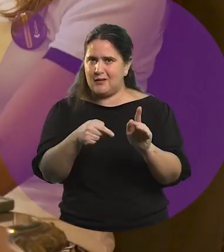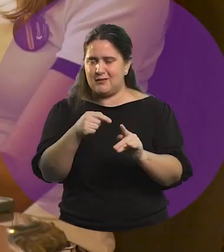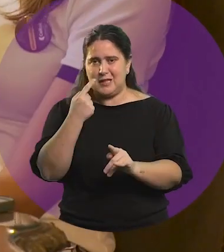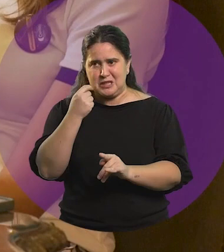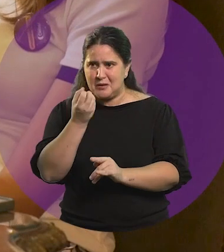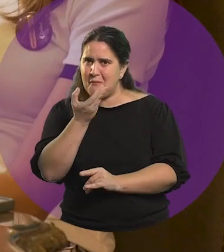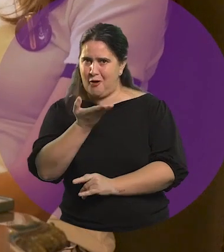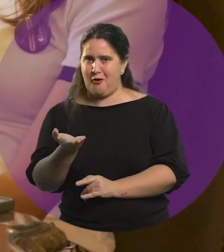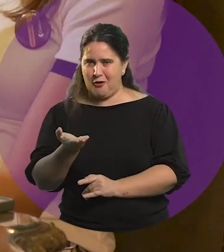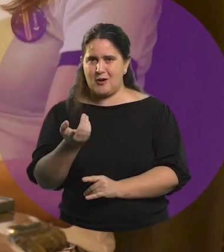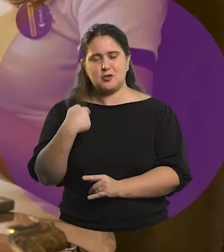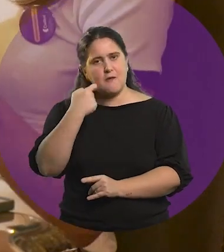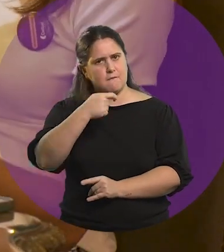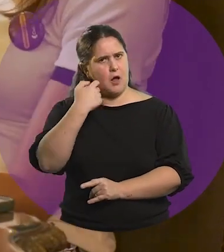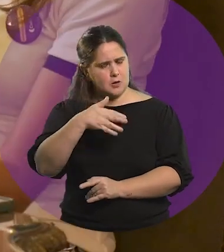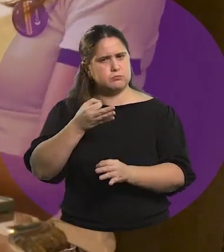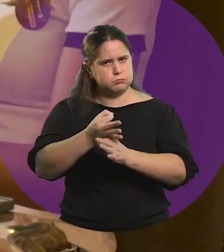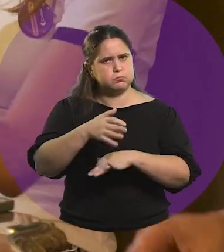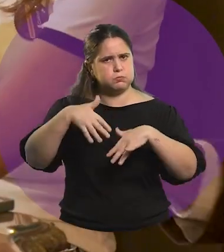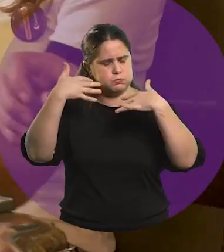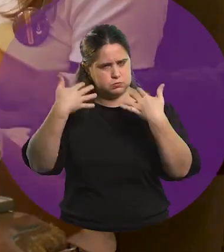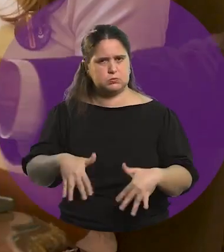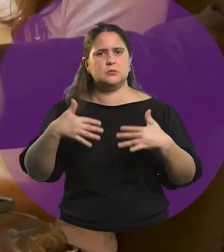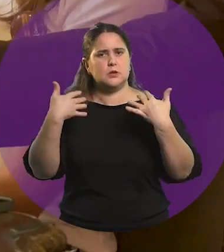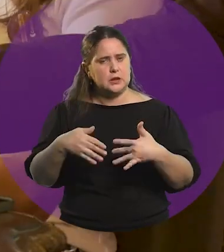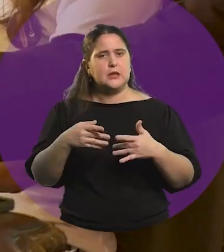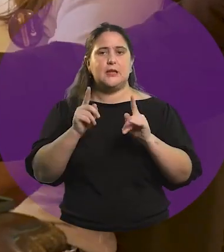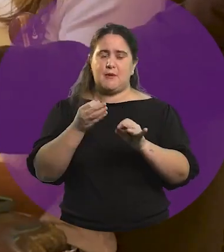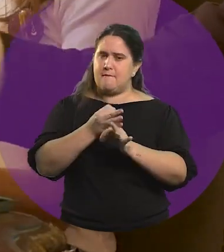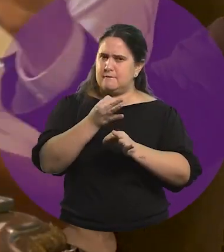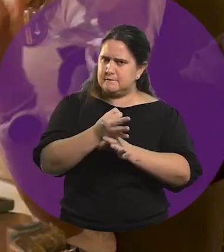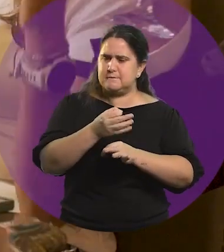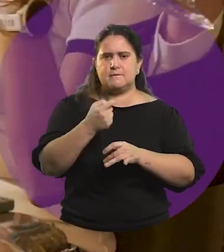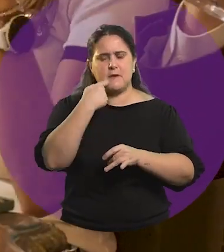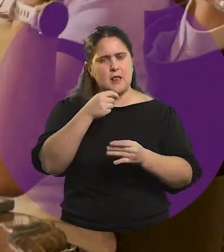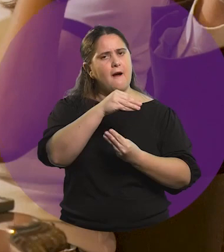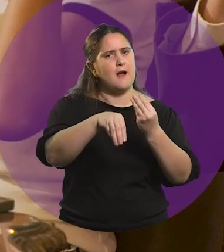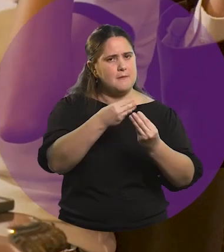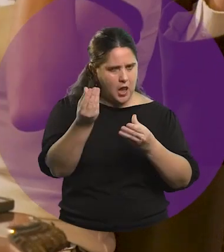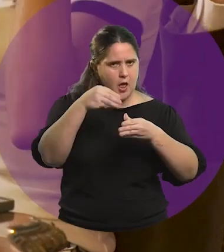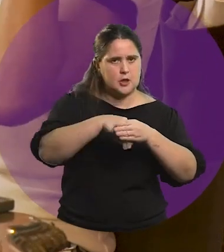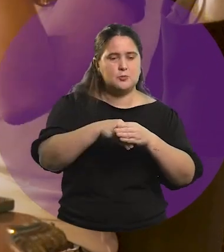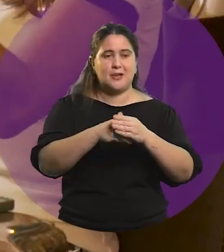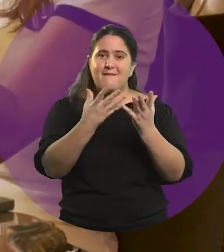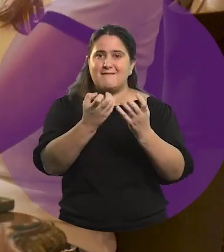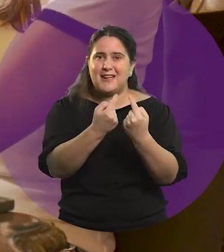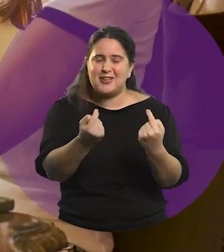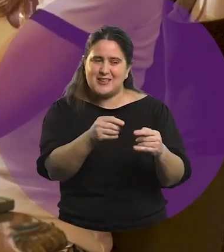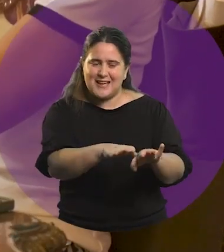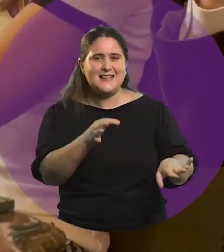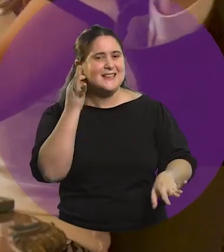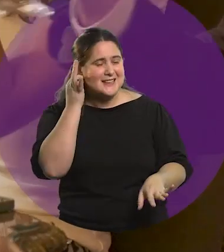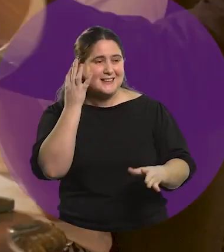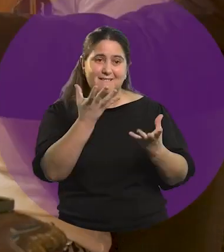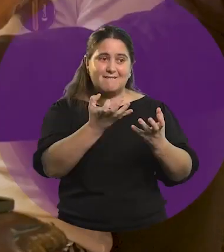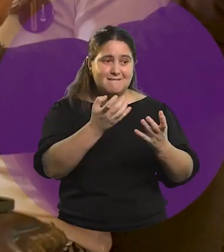hay un largo camino a trabajar y un largo camino a trabajar, ni que hablar en el entorno, en las familias, porque todo eso, las expectativas que ponemos sobre